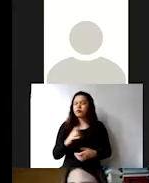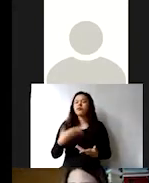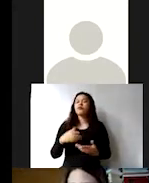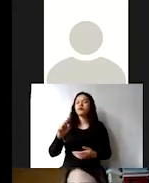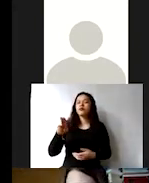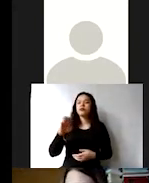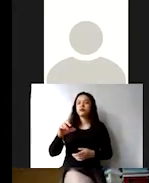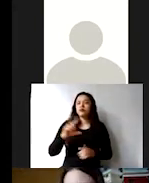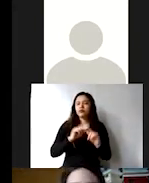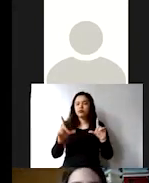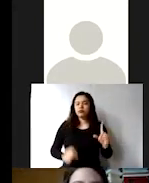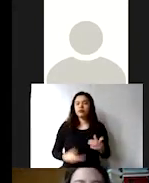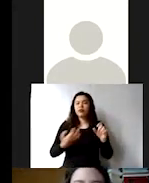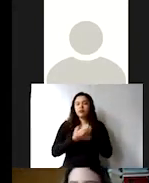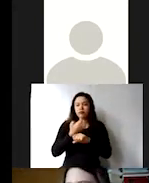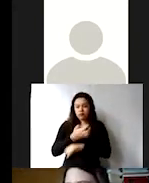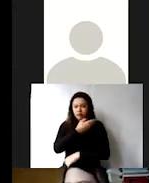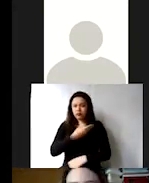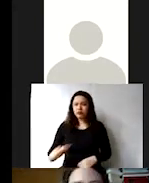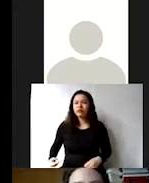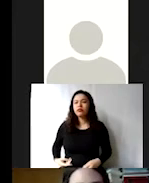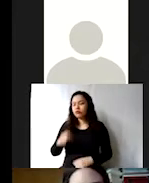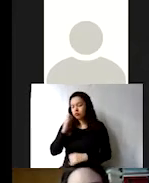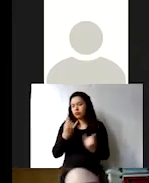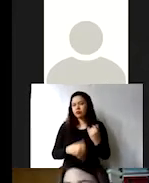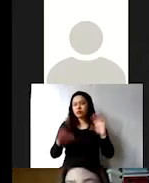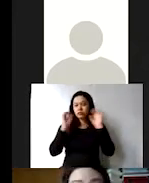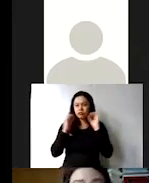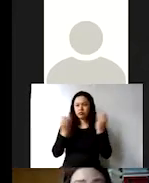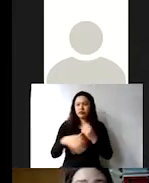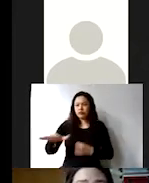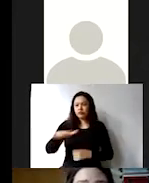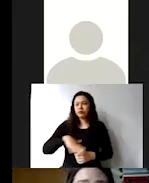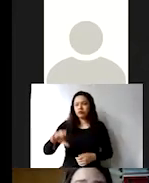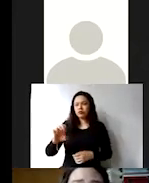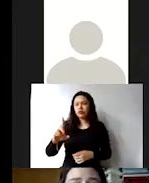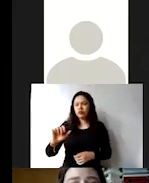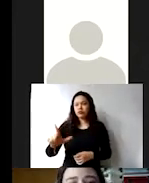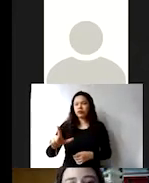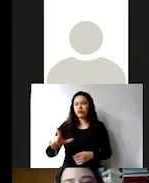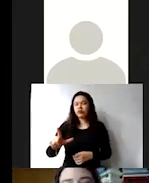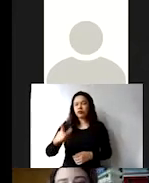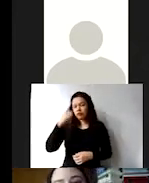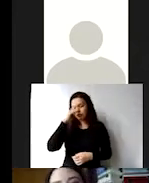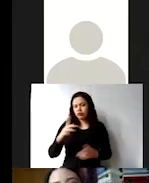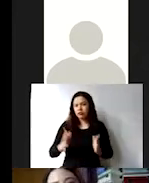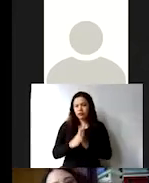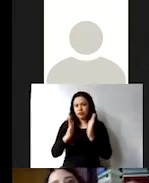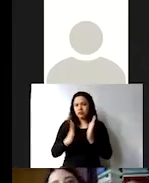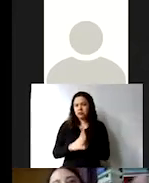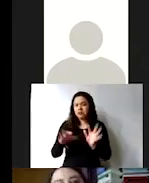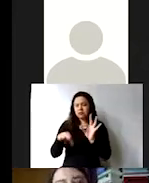nivel municipios, también se busca que las organizaciones de la sociedad civil tengan una participación puntual. No en todos los